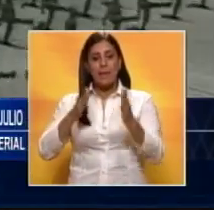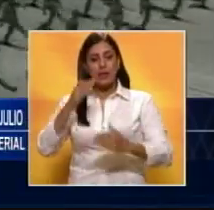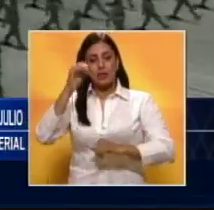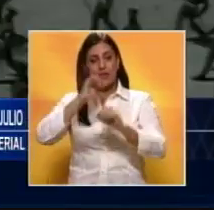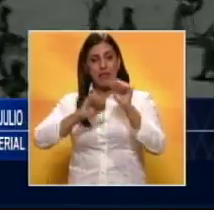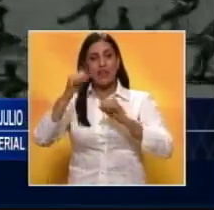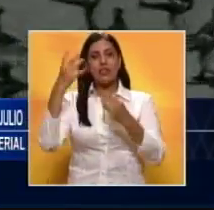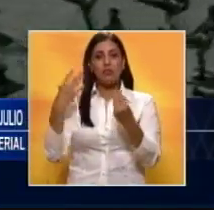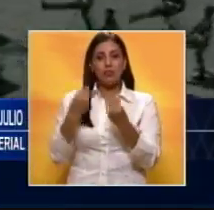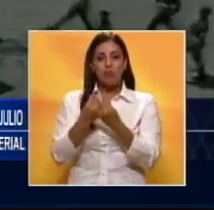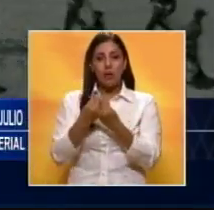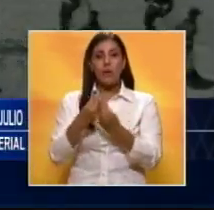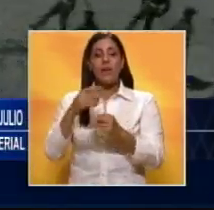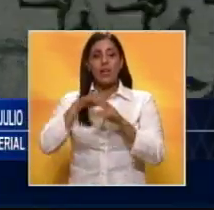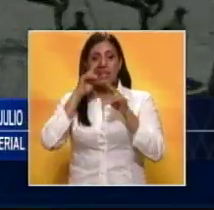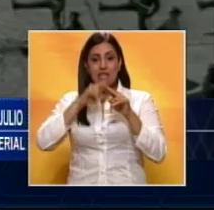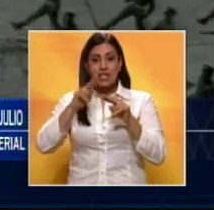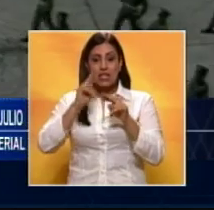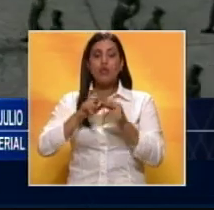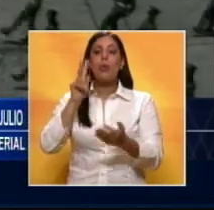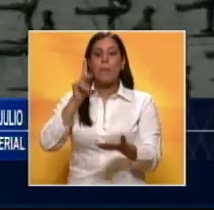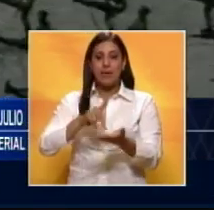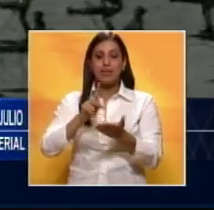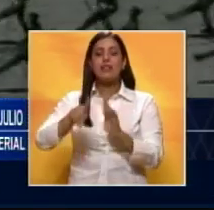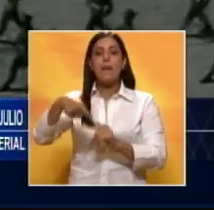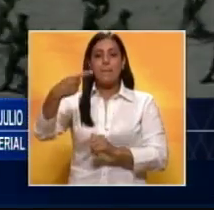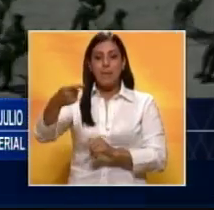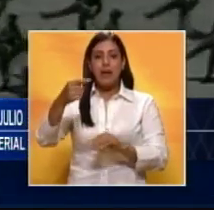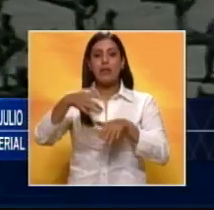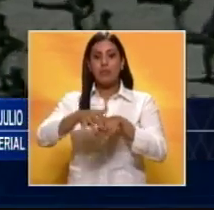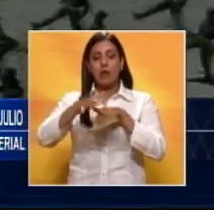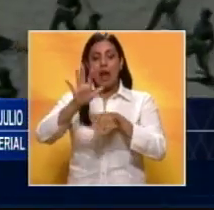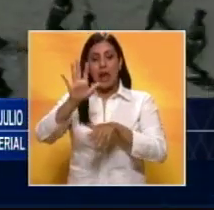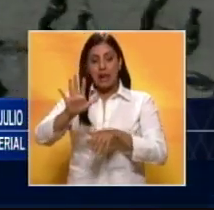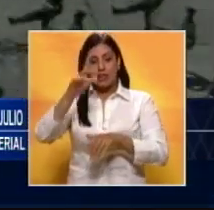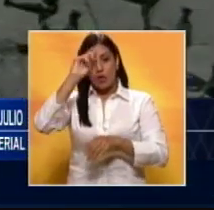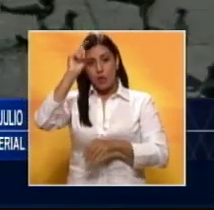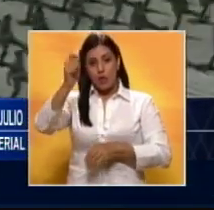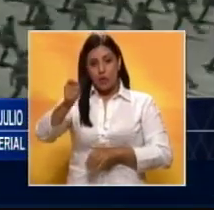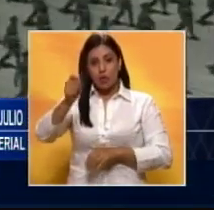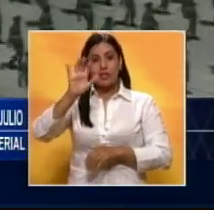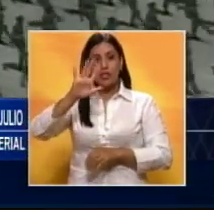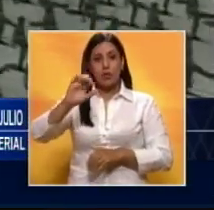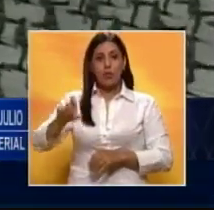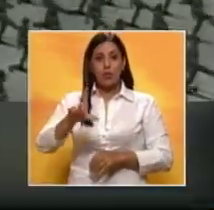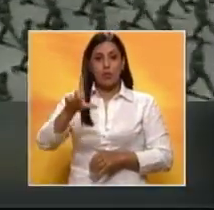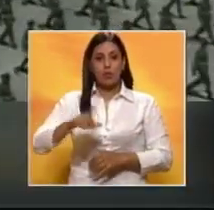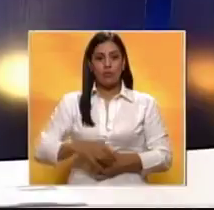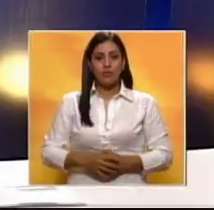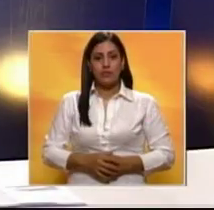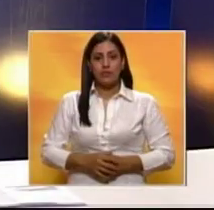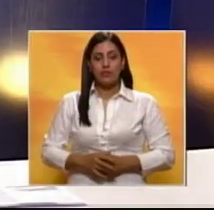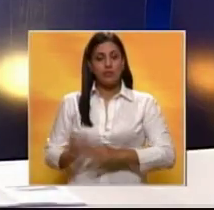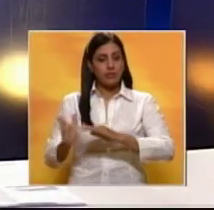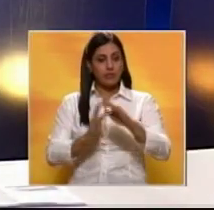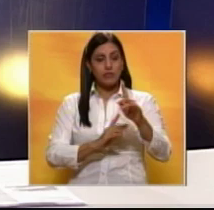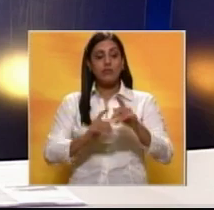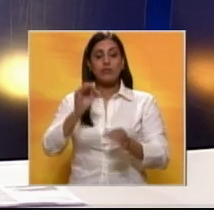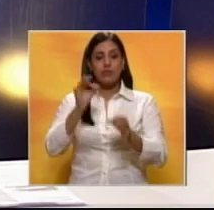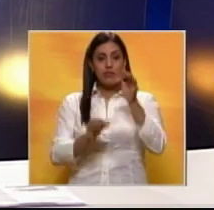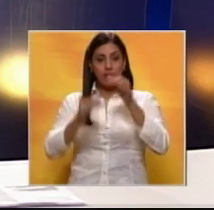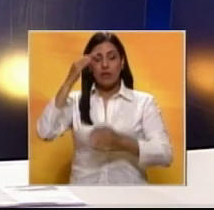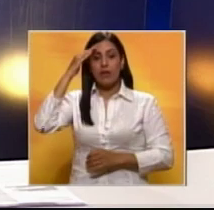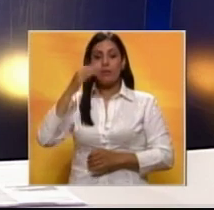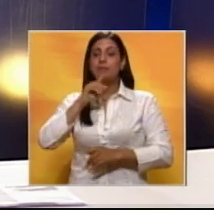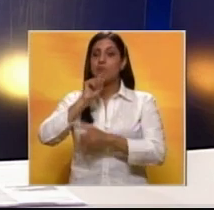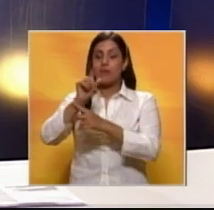Vladimir Padrino López. Los niños estarán presentes mañana en este acostumbrado acto conmemorativo al 5 de julio. Un tribunal